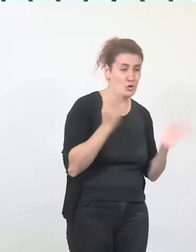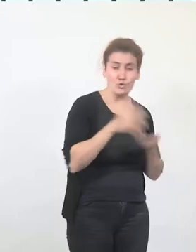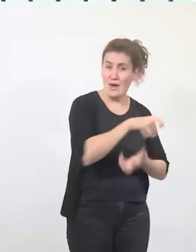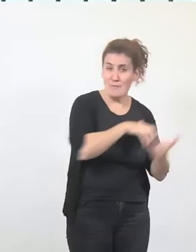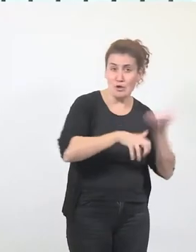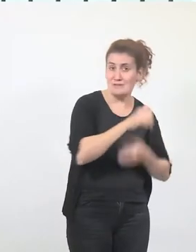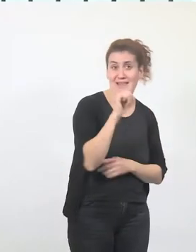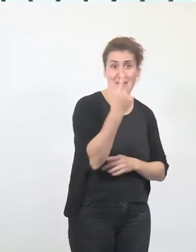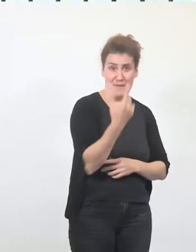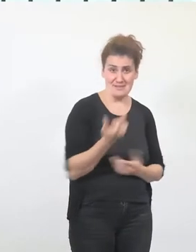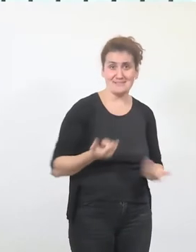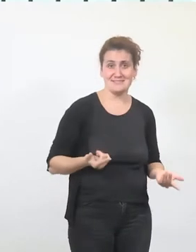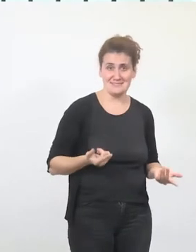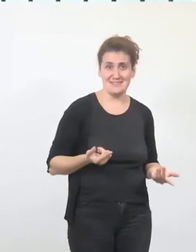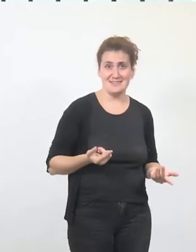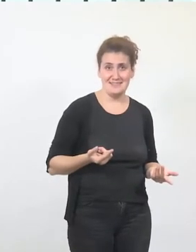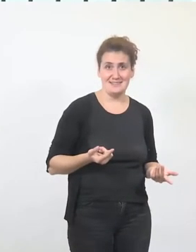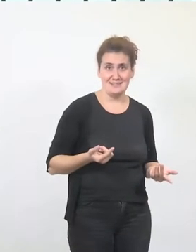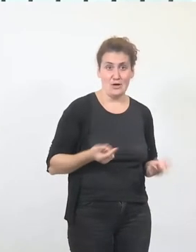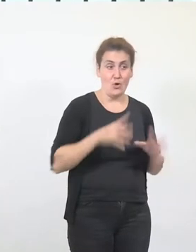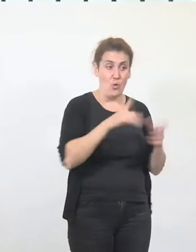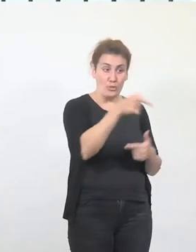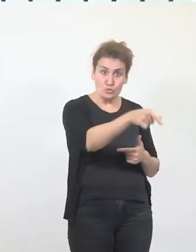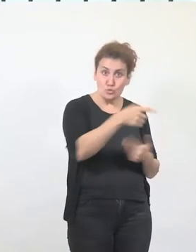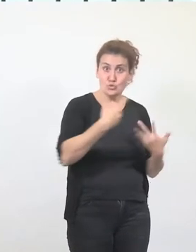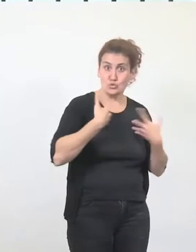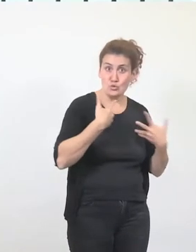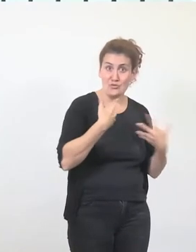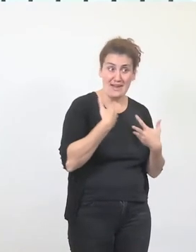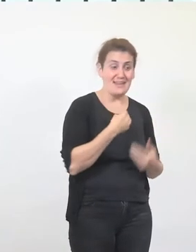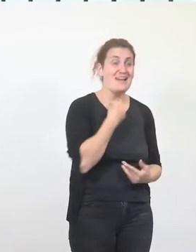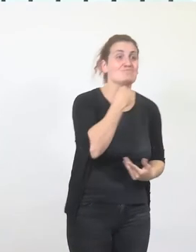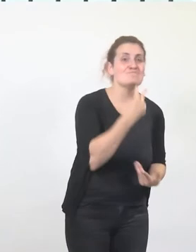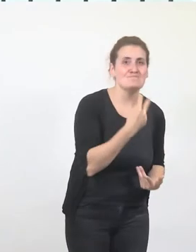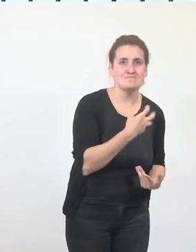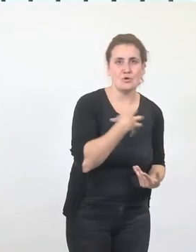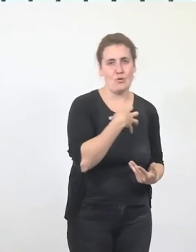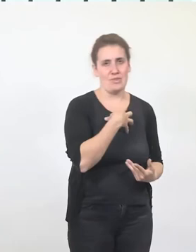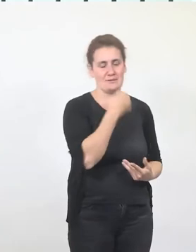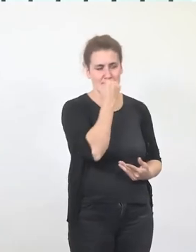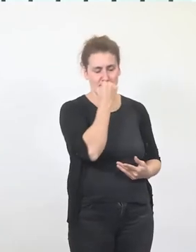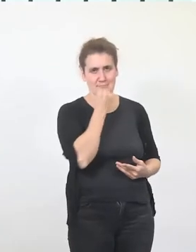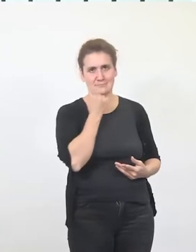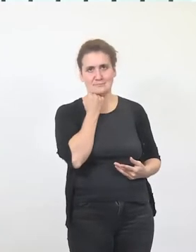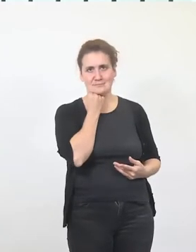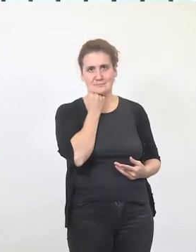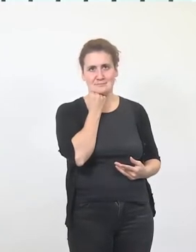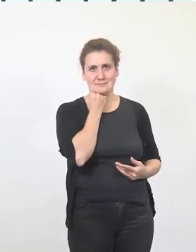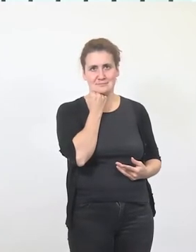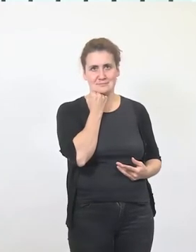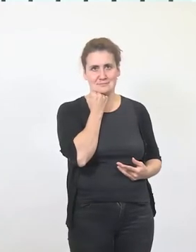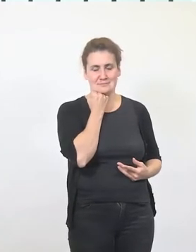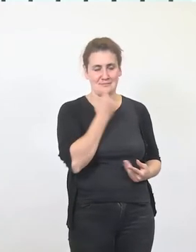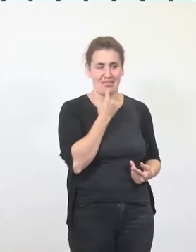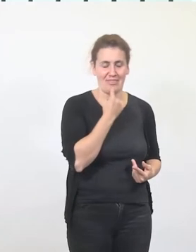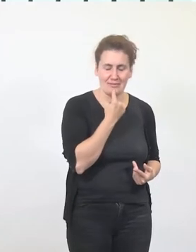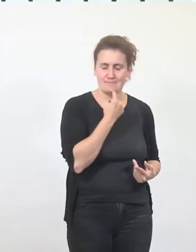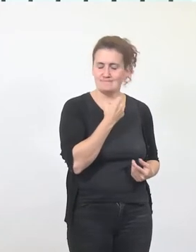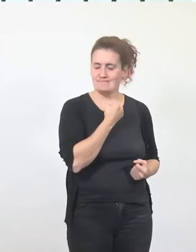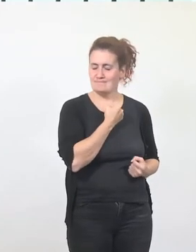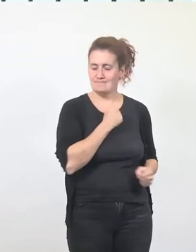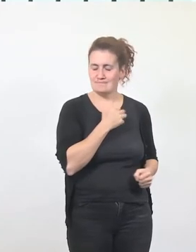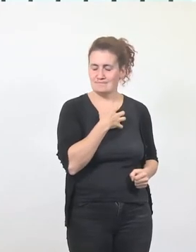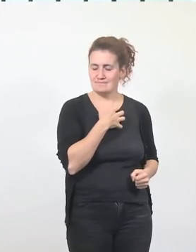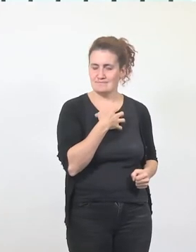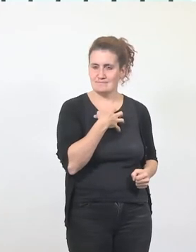más violenta. Es cuando estás sufriendo y no puedes hablar, no puedes mencionar nada. Entonces yo